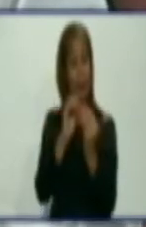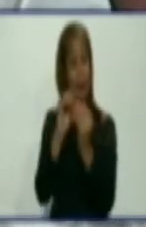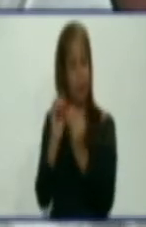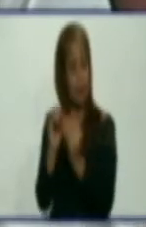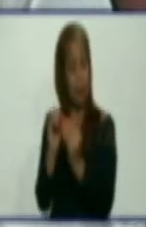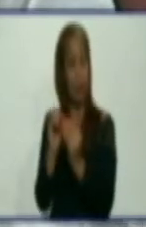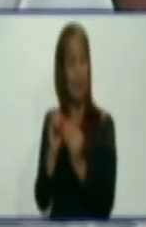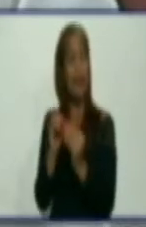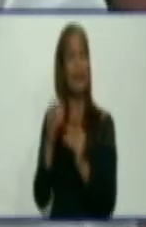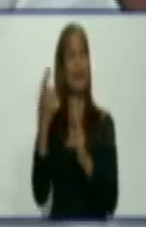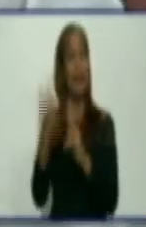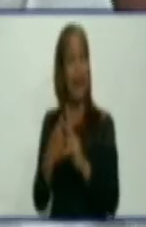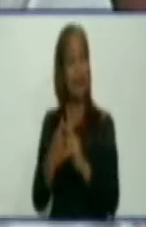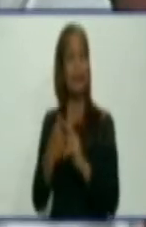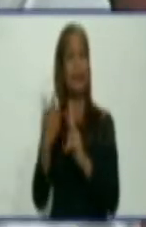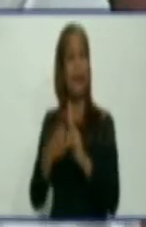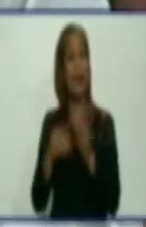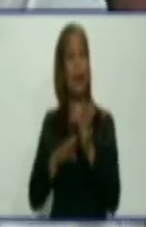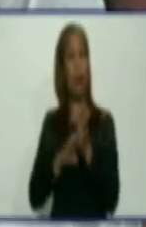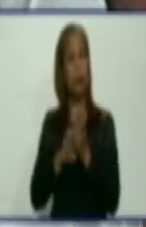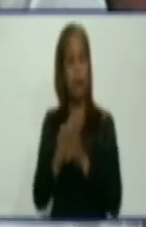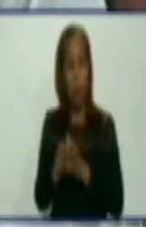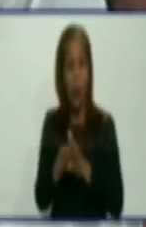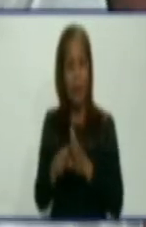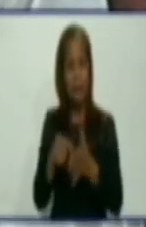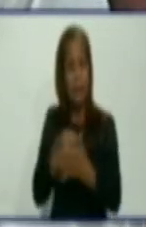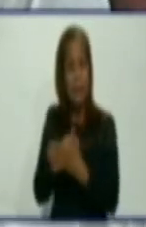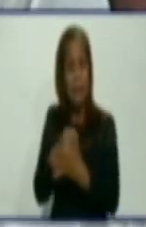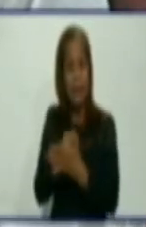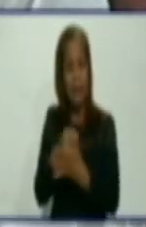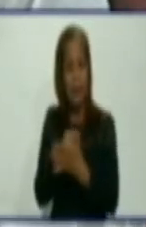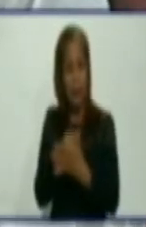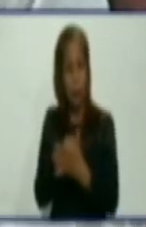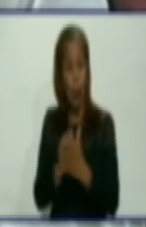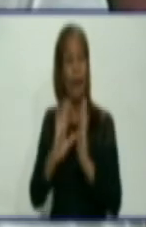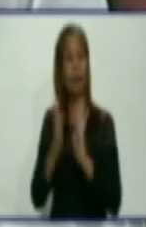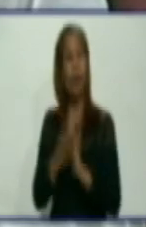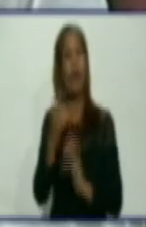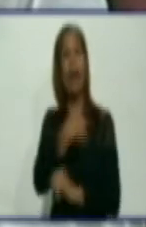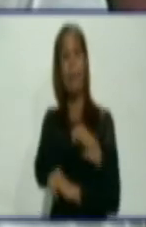interviniendo y haciendo acciones que pudiéramos también en algún momento explicar, pero que